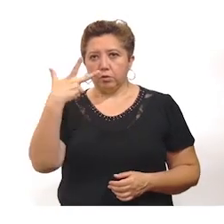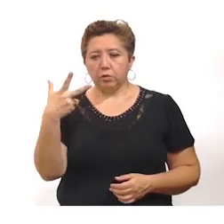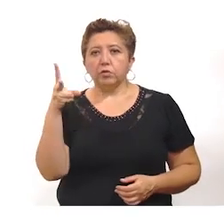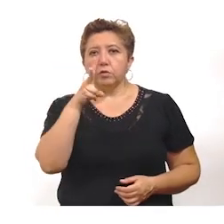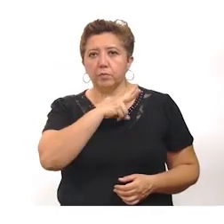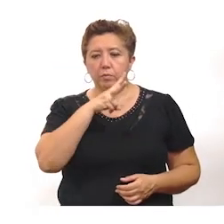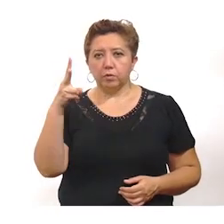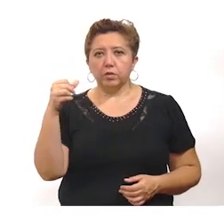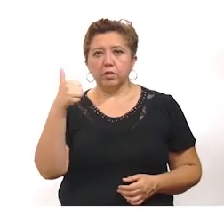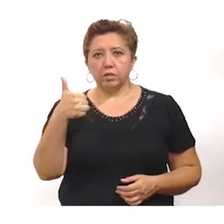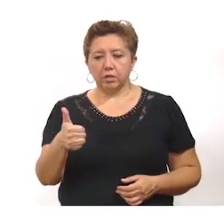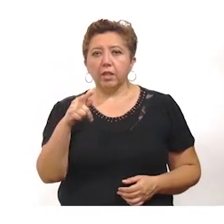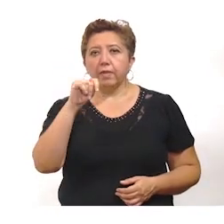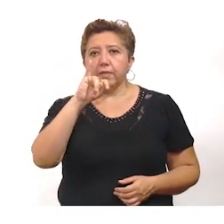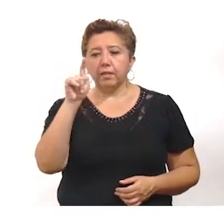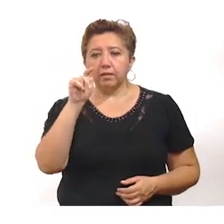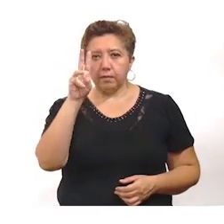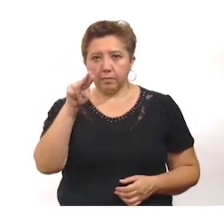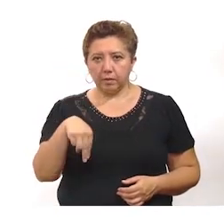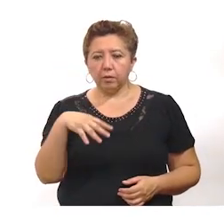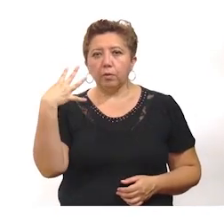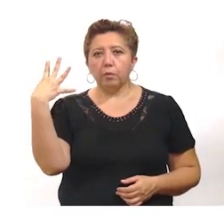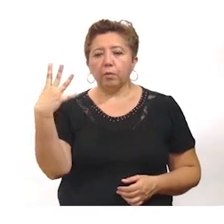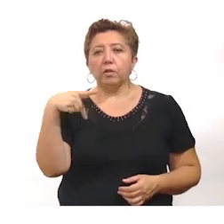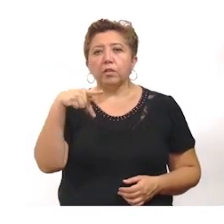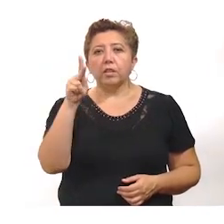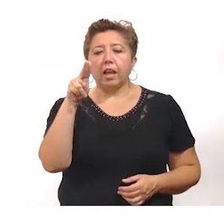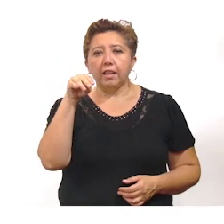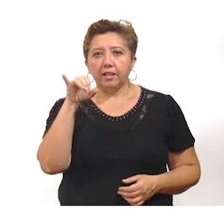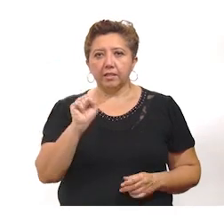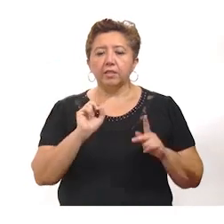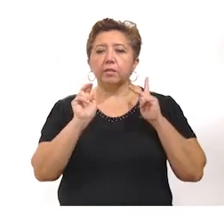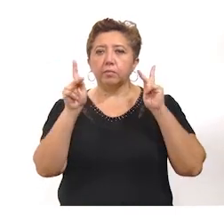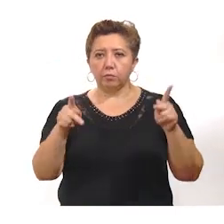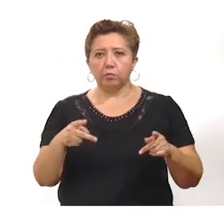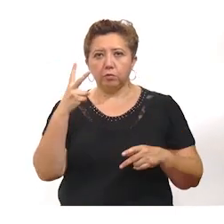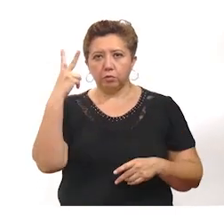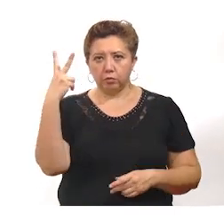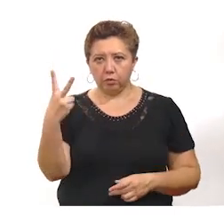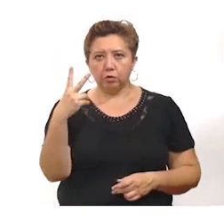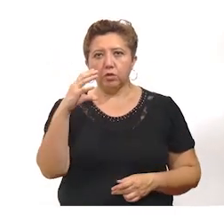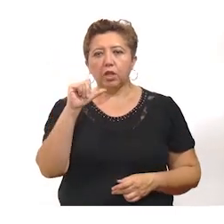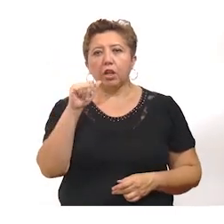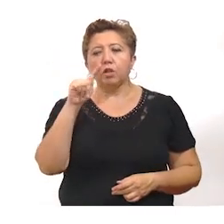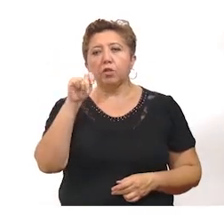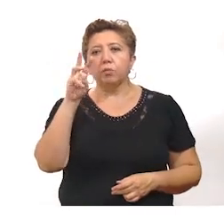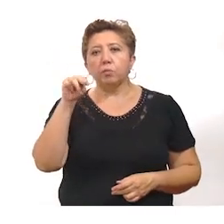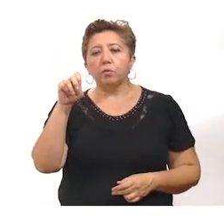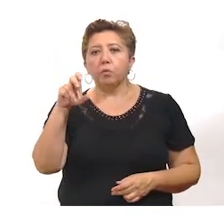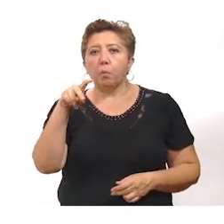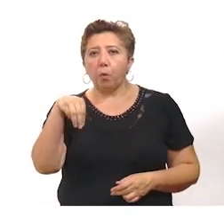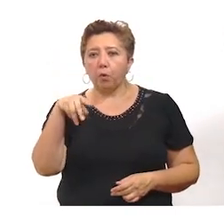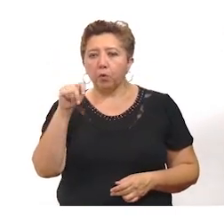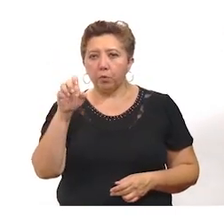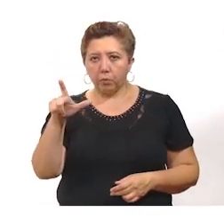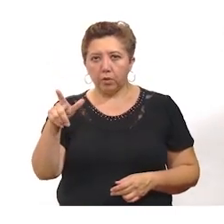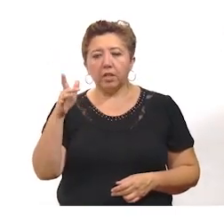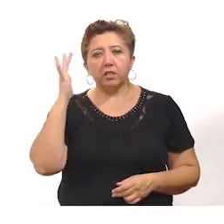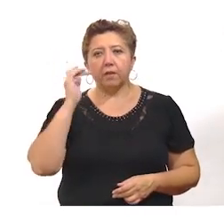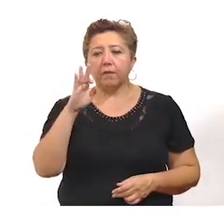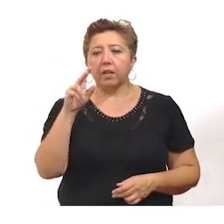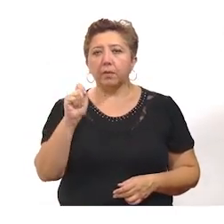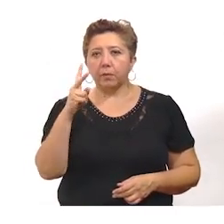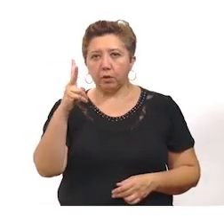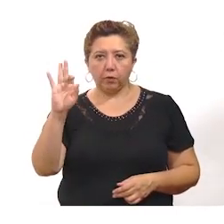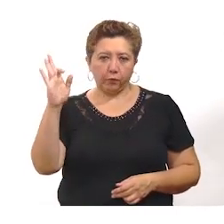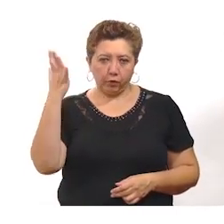8 en Valladolid, 6 en Tizimín, 4 en Canacín y en Progreso, 2 en Calotmul, Motul y San Felipe,